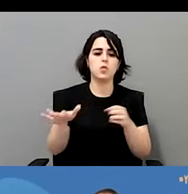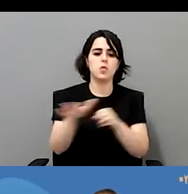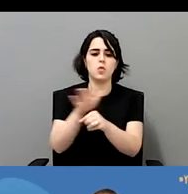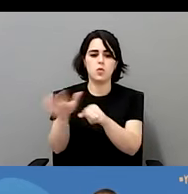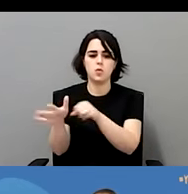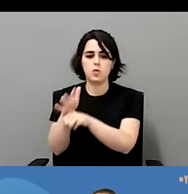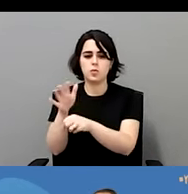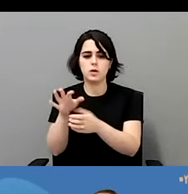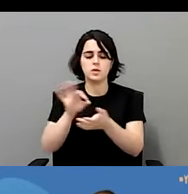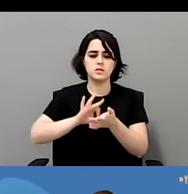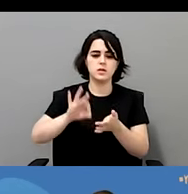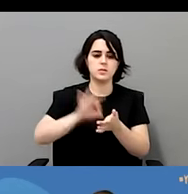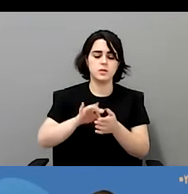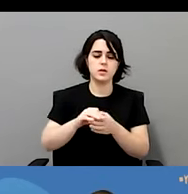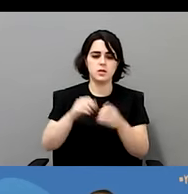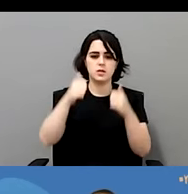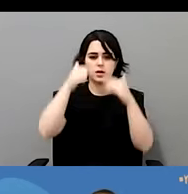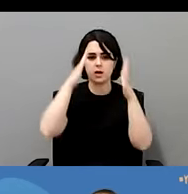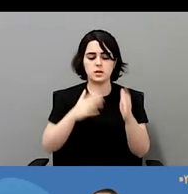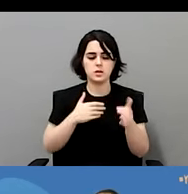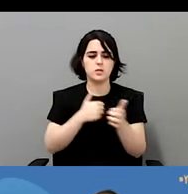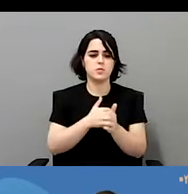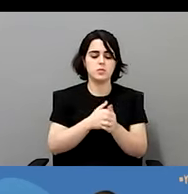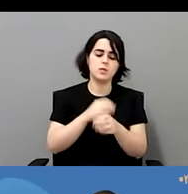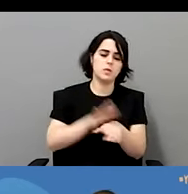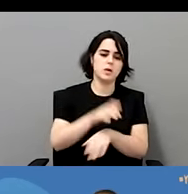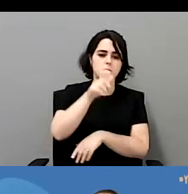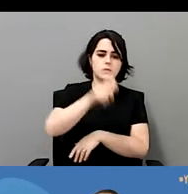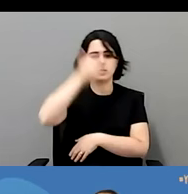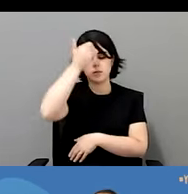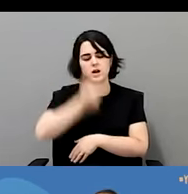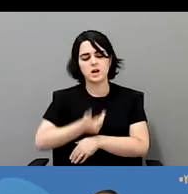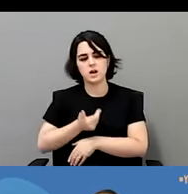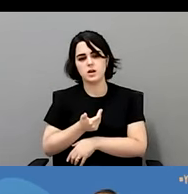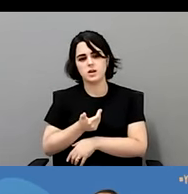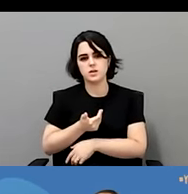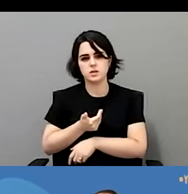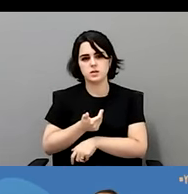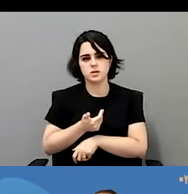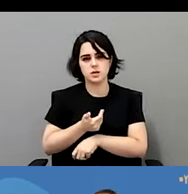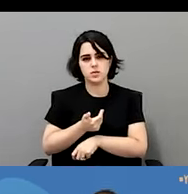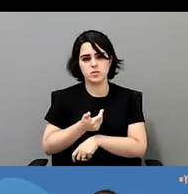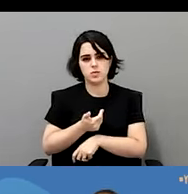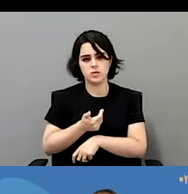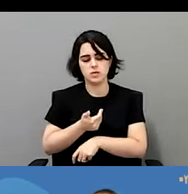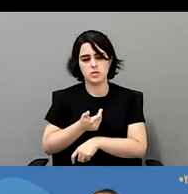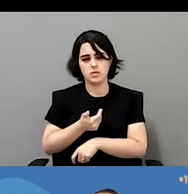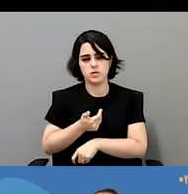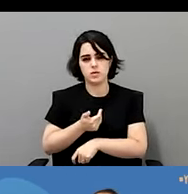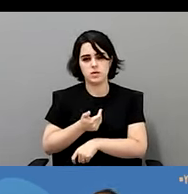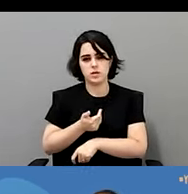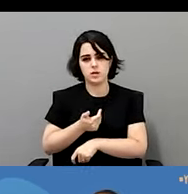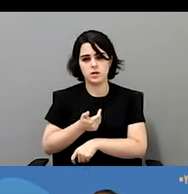las personas con parálisis cerebral que así lo requieran.